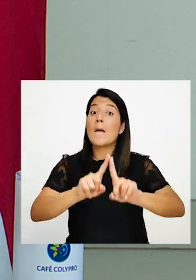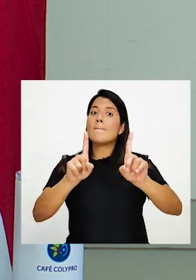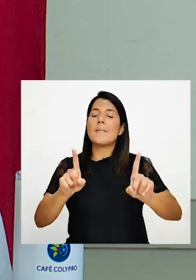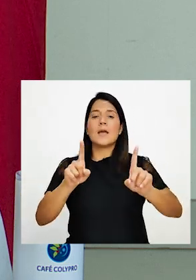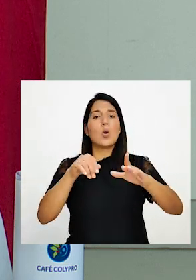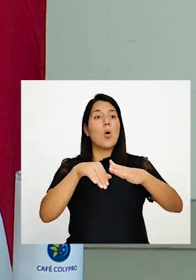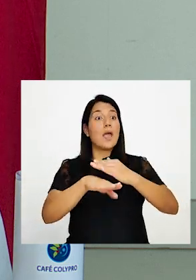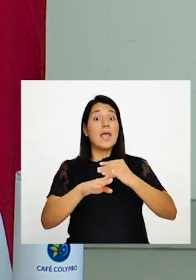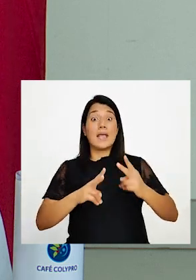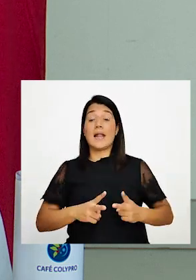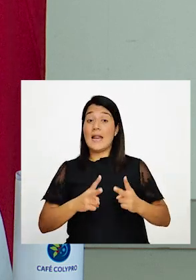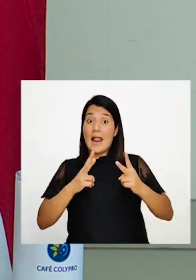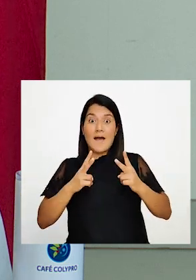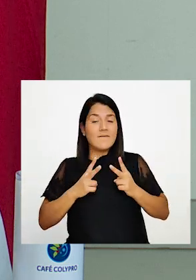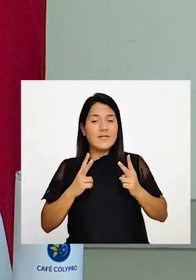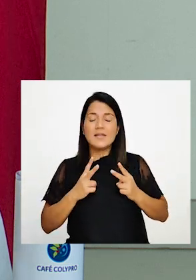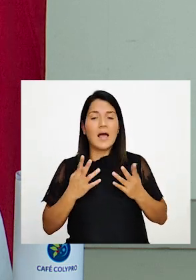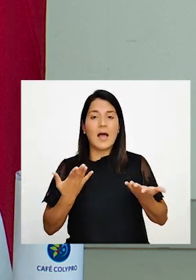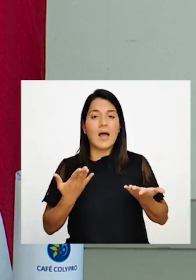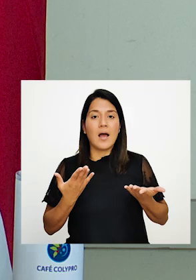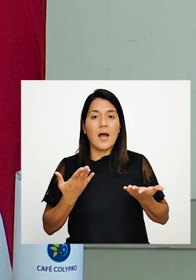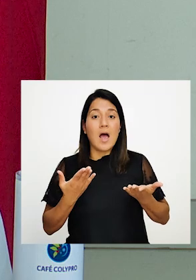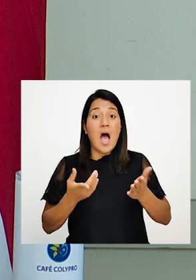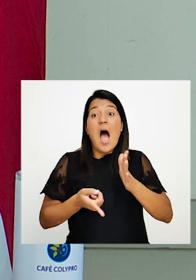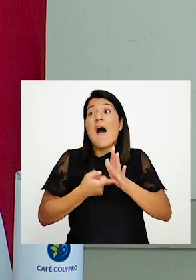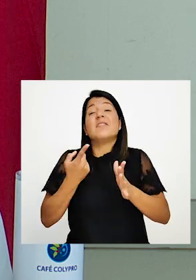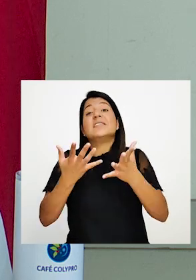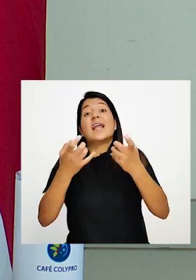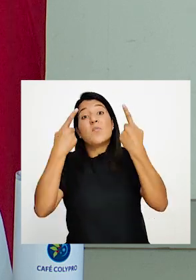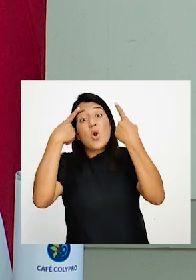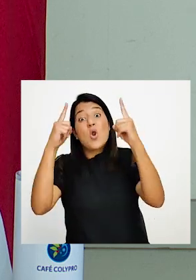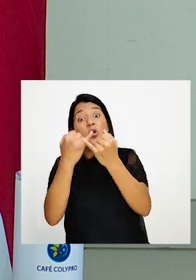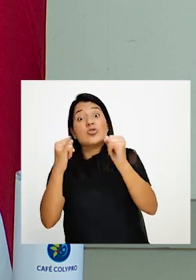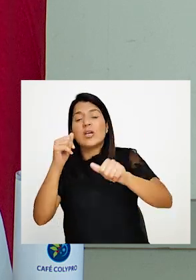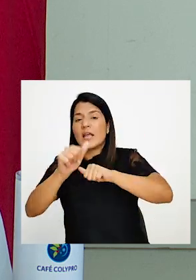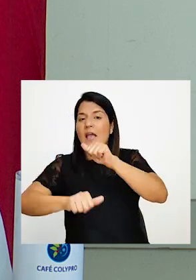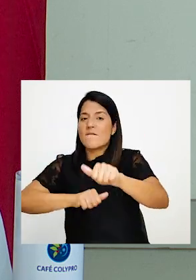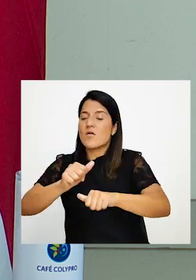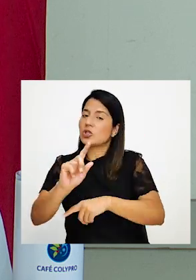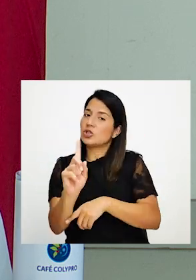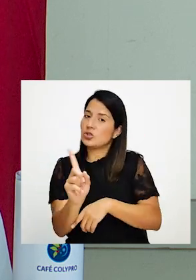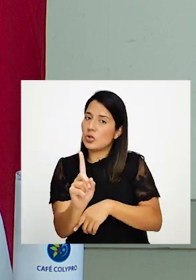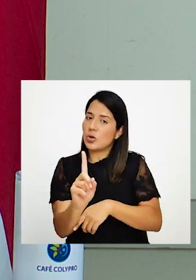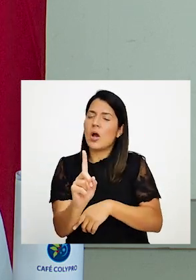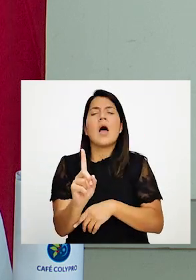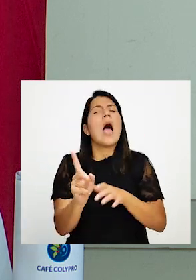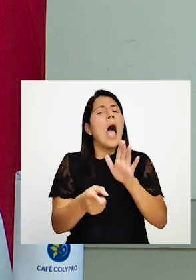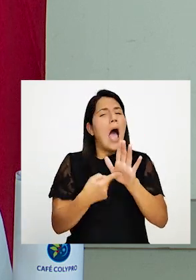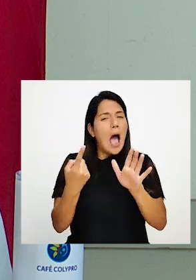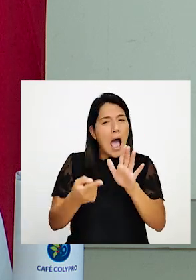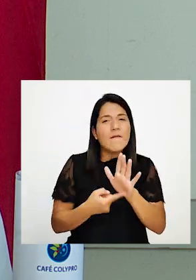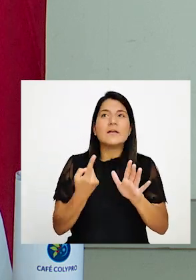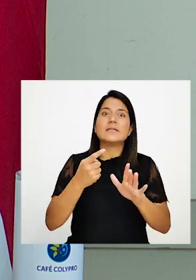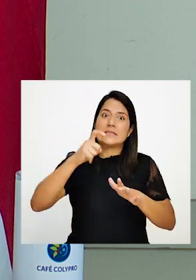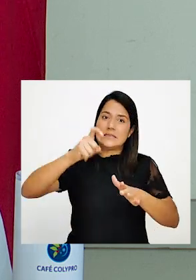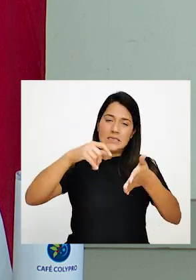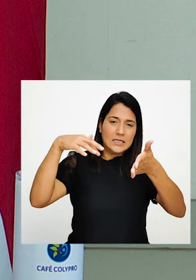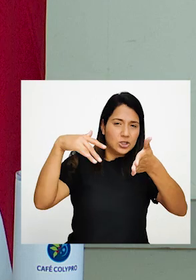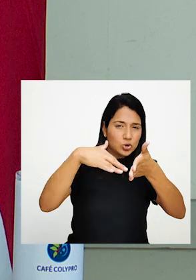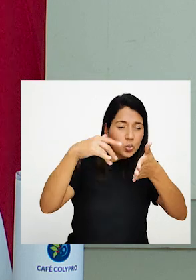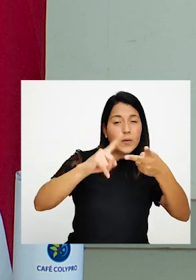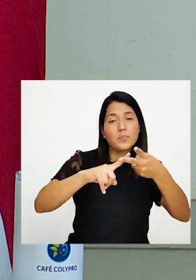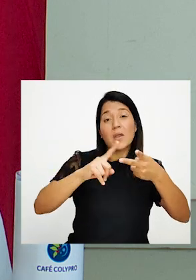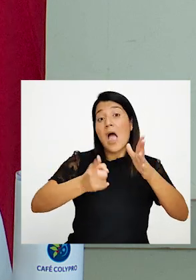Si usted quiere tener logros en la vida, que no requiere esfuerzo. Tiene que tal vez algunas condiciones de estudio, tal